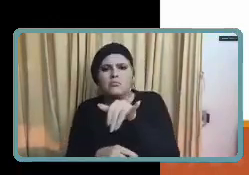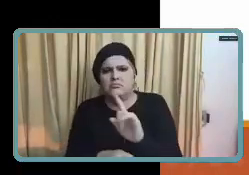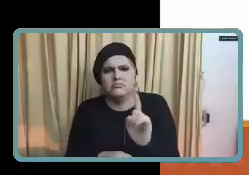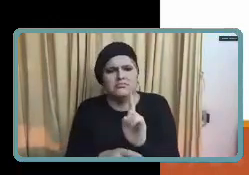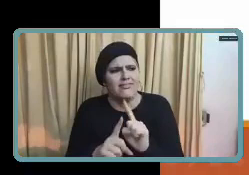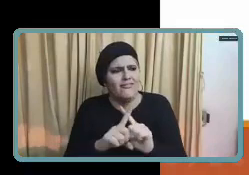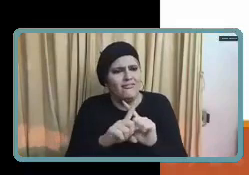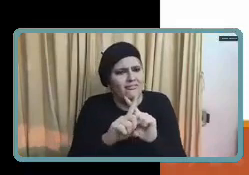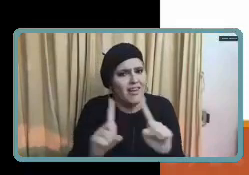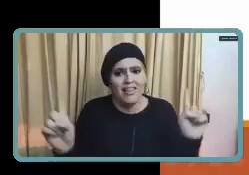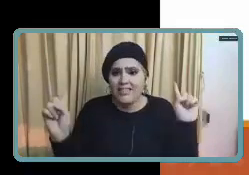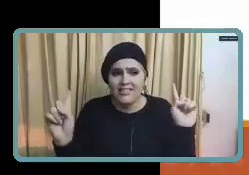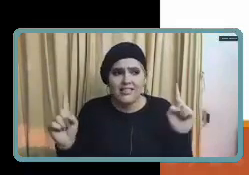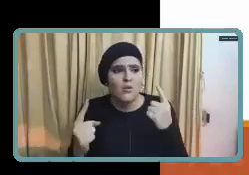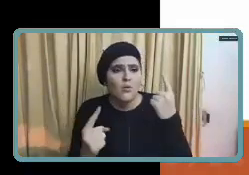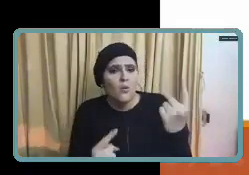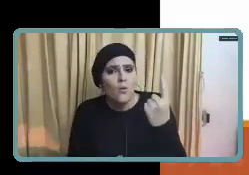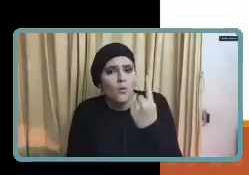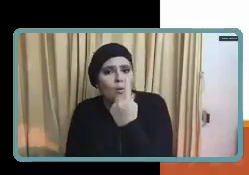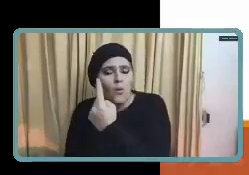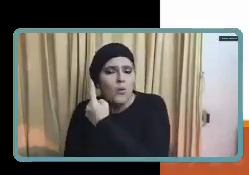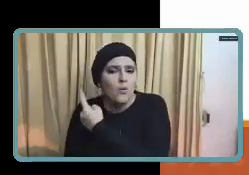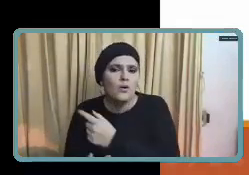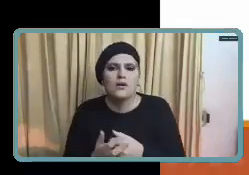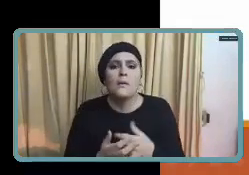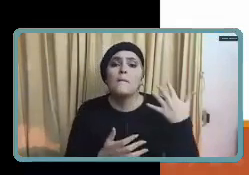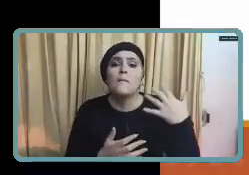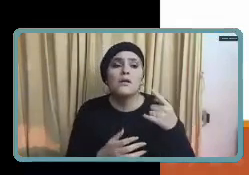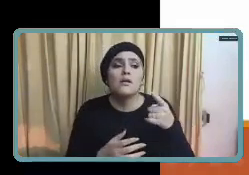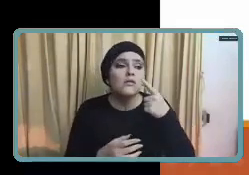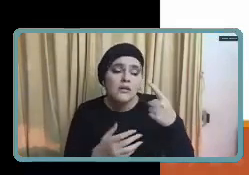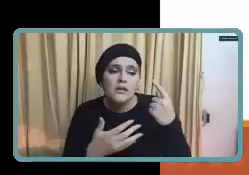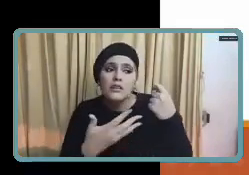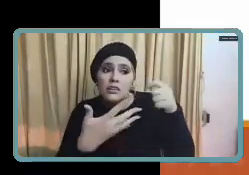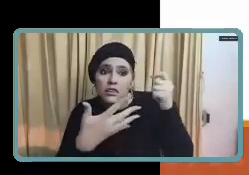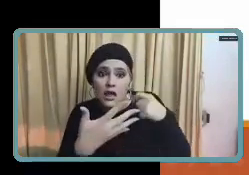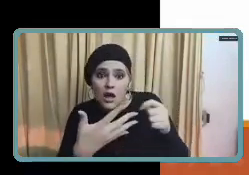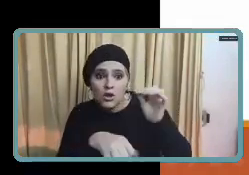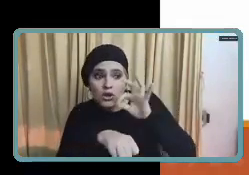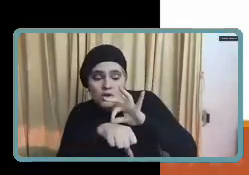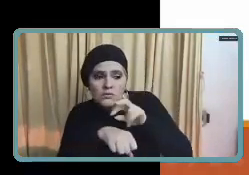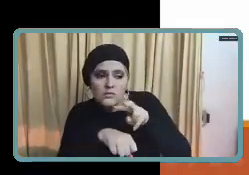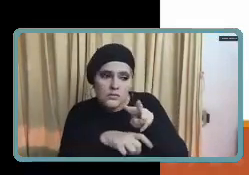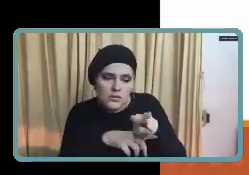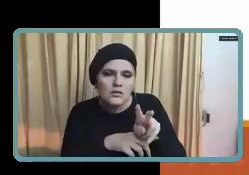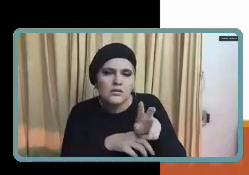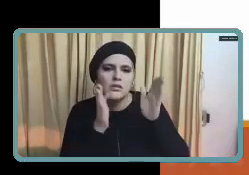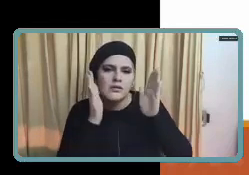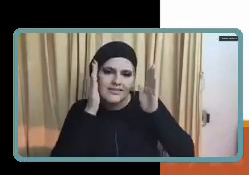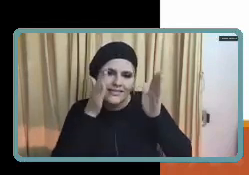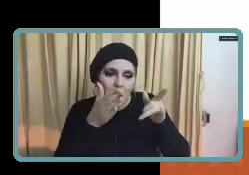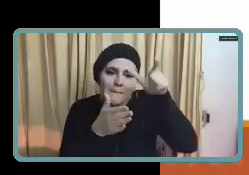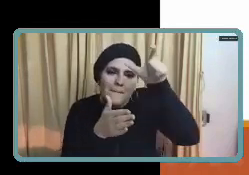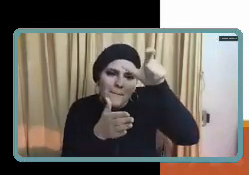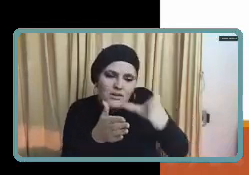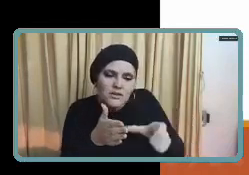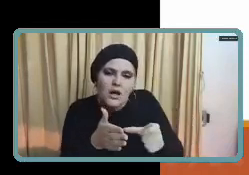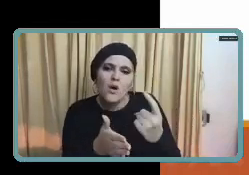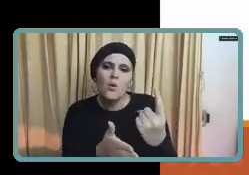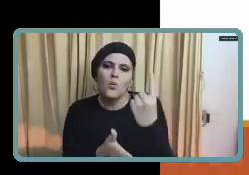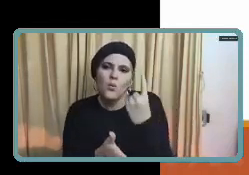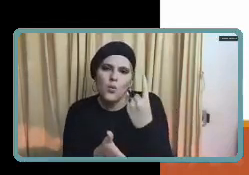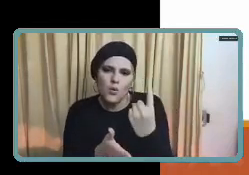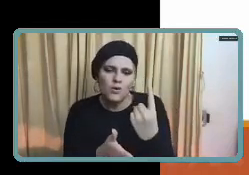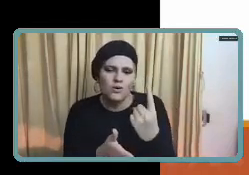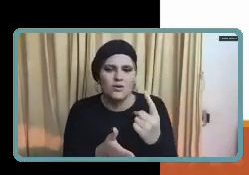importante es que cuando se hace el diagnóstico, tiene que ser un diagnóstico individualizado, aparte de decir, tiene condición del autismo,